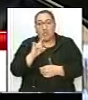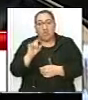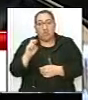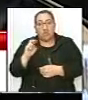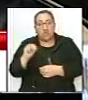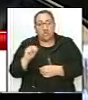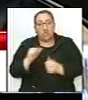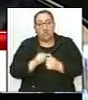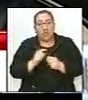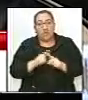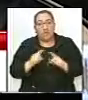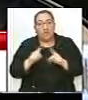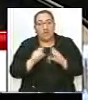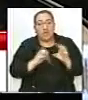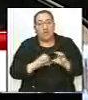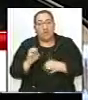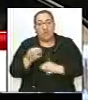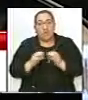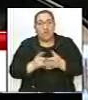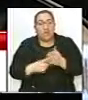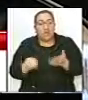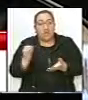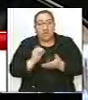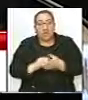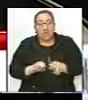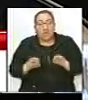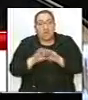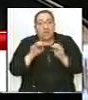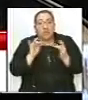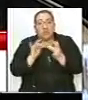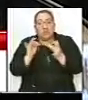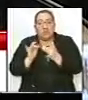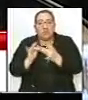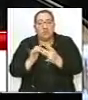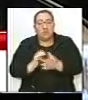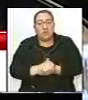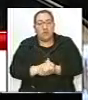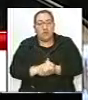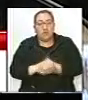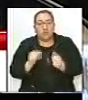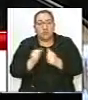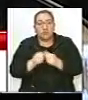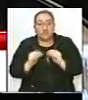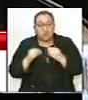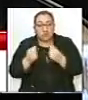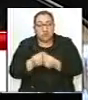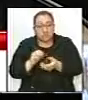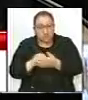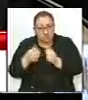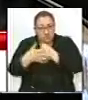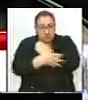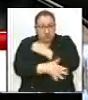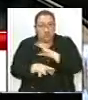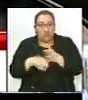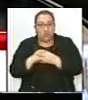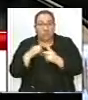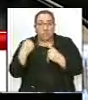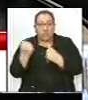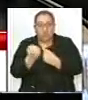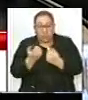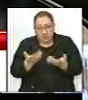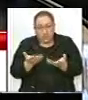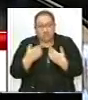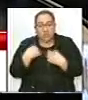de estas actividades económicas que mayormente están vinculados mayormente a los sectores más empobrecidos de la sociedad. Claro,